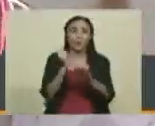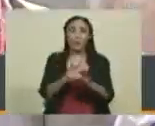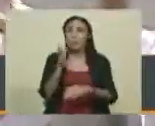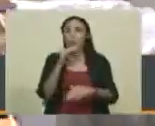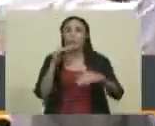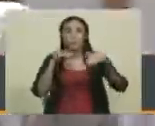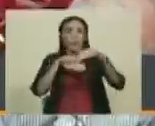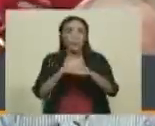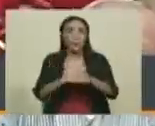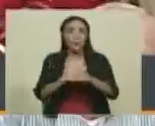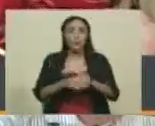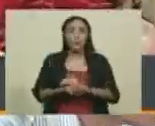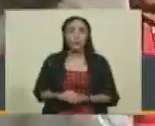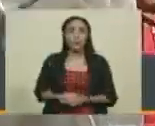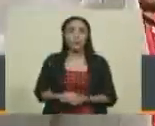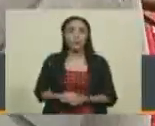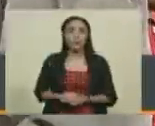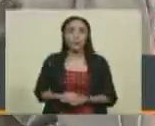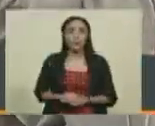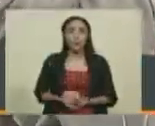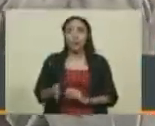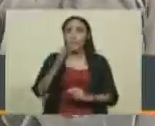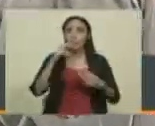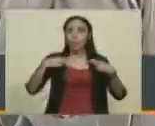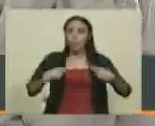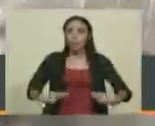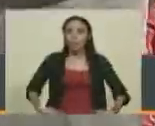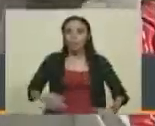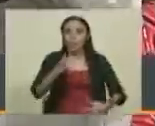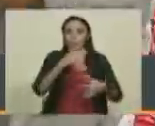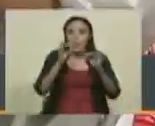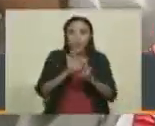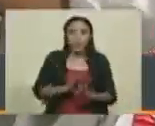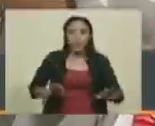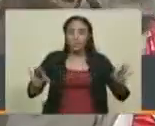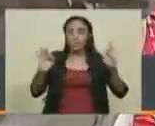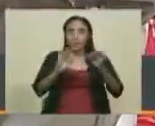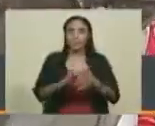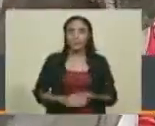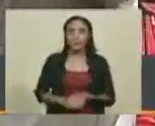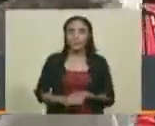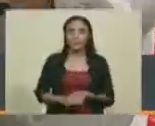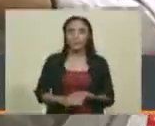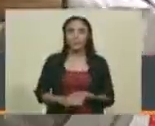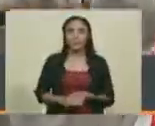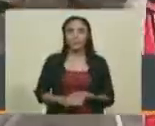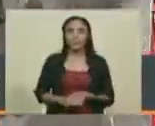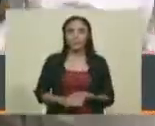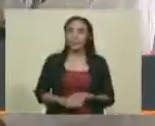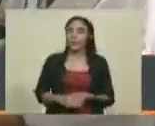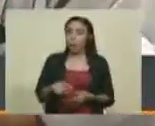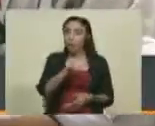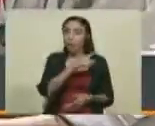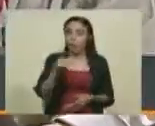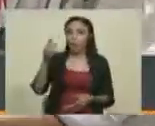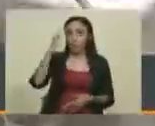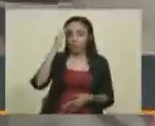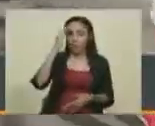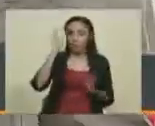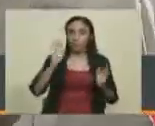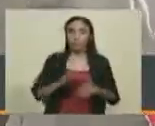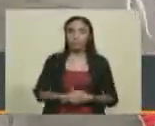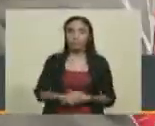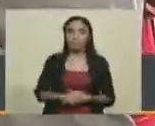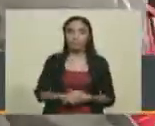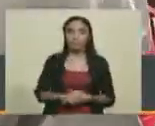sin braga, en condiciones precarias, y aún así estamos recuperando líneas, lo dijo el Che. Sepan los nacidos y los que estamos por nacer,